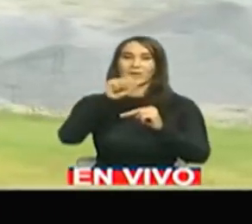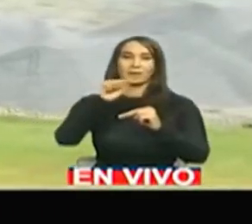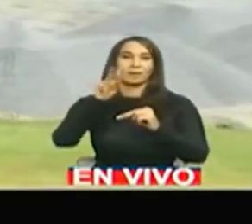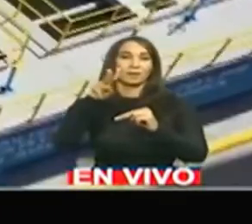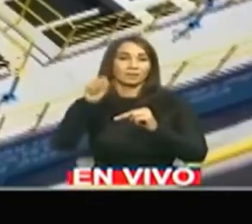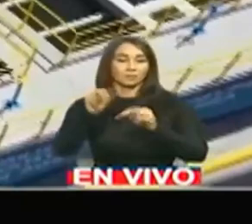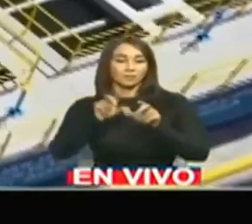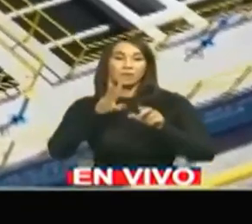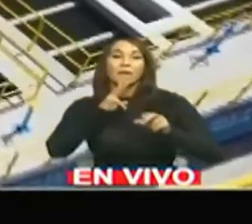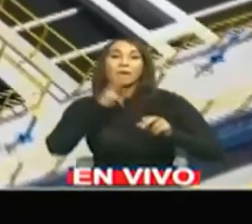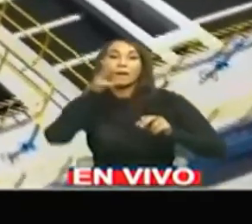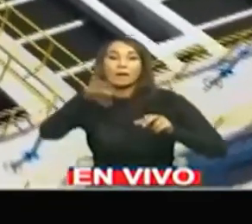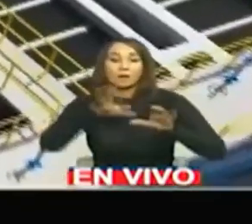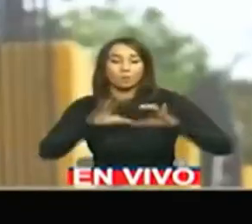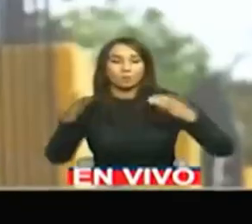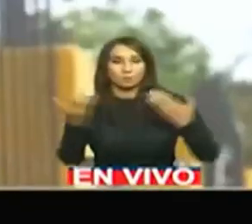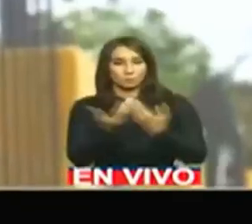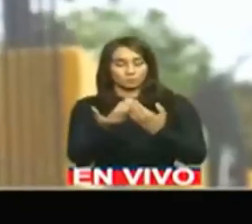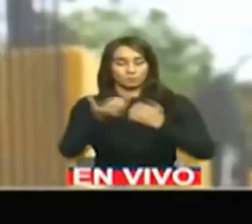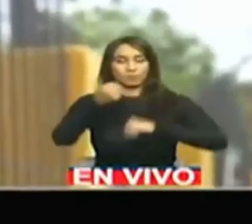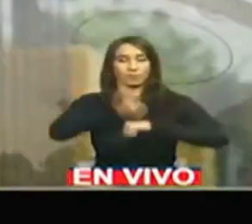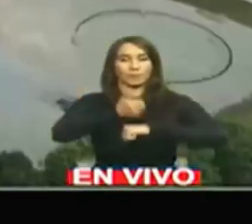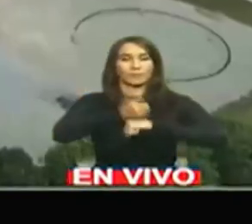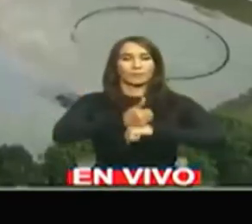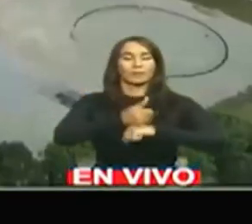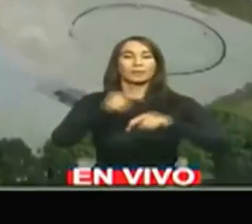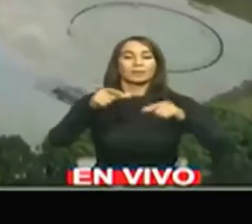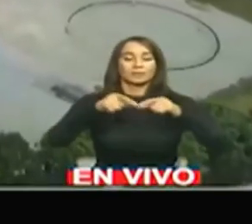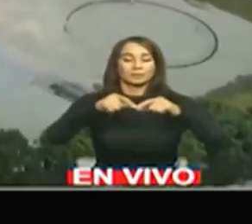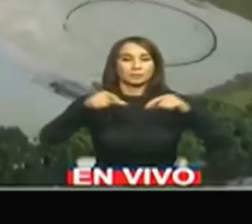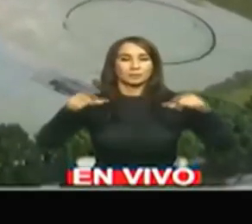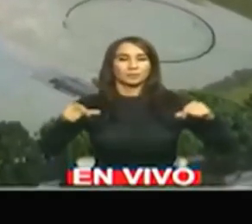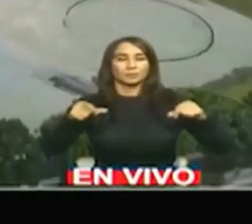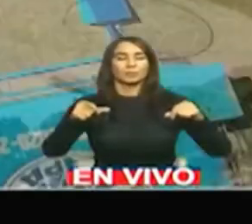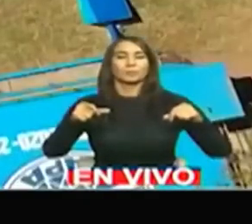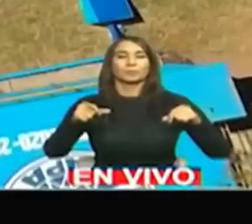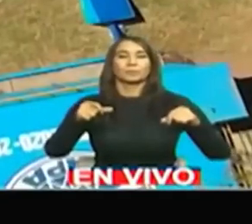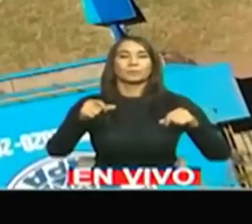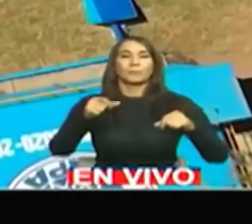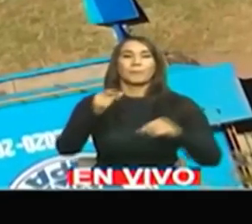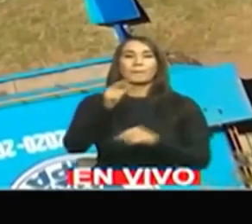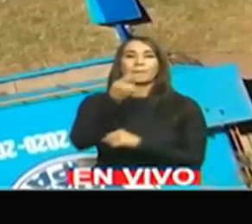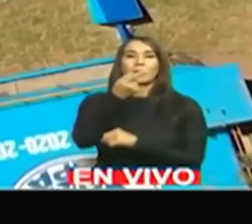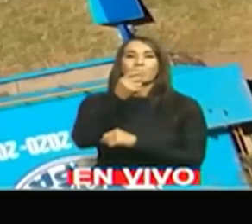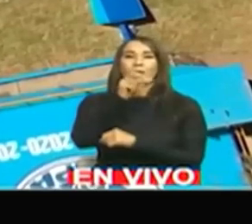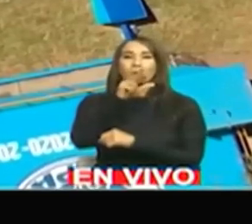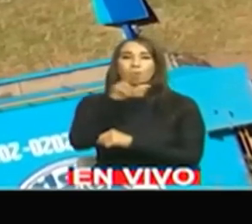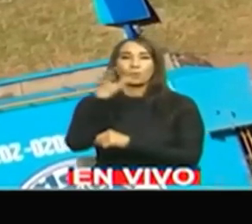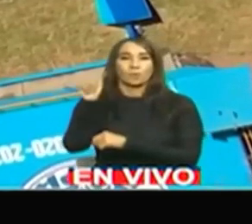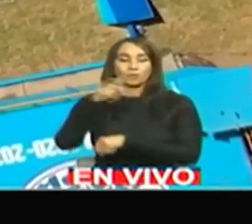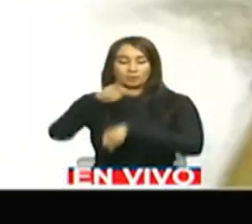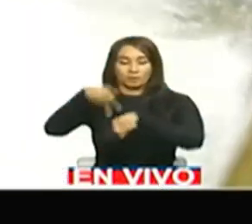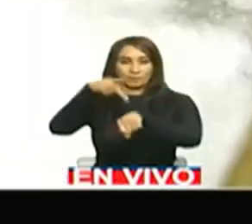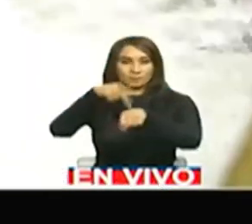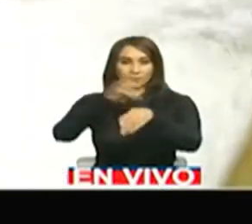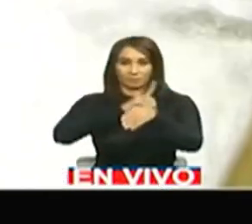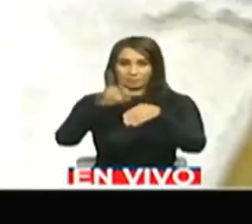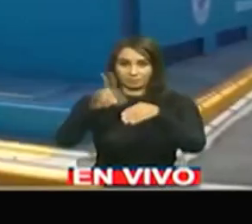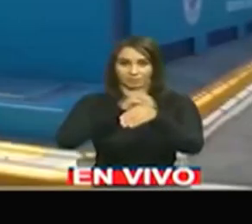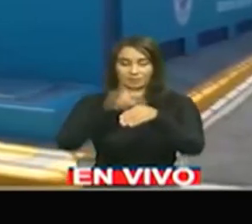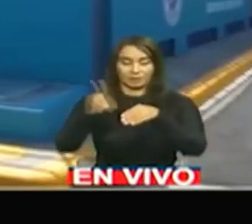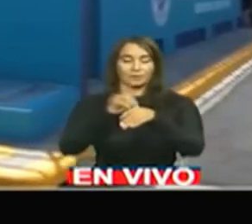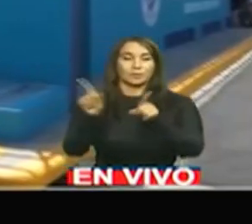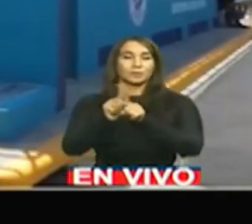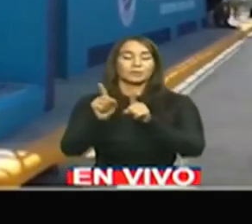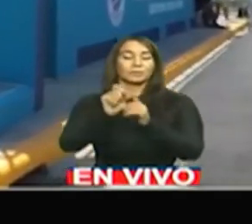potabilizadora Guanuma Los Botados, la planta potabilizadora y depósito regulador del acueducto partido La Gorra, en la provincia de Dajabón, el